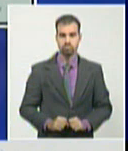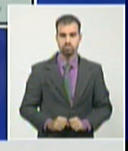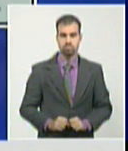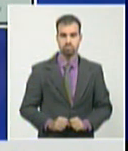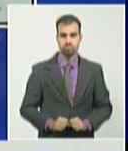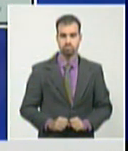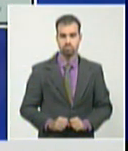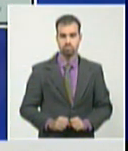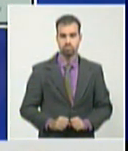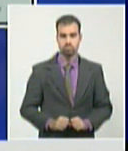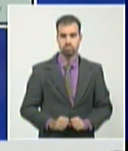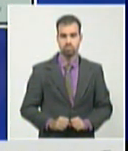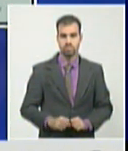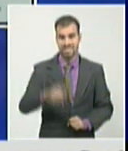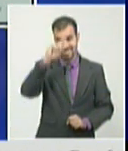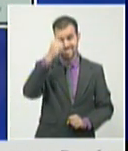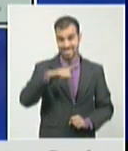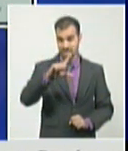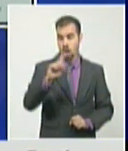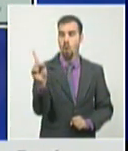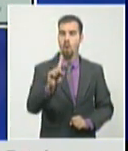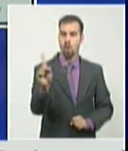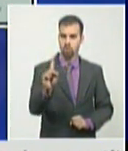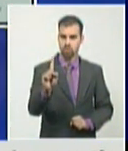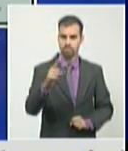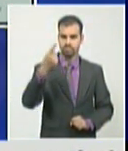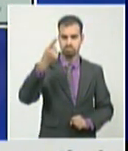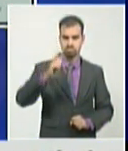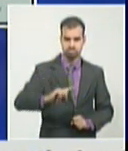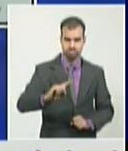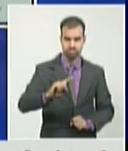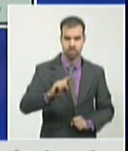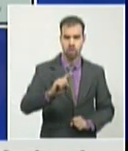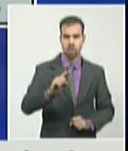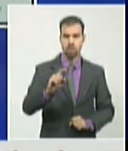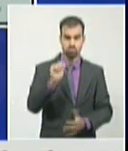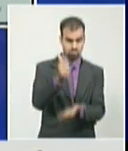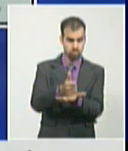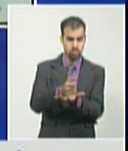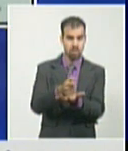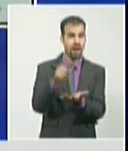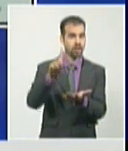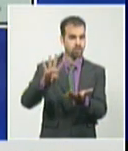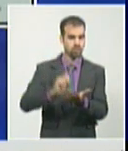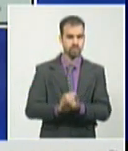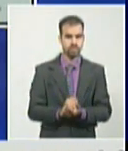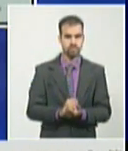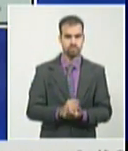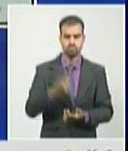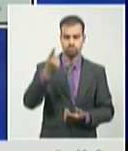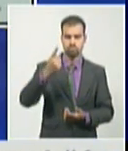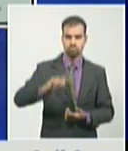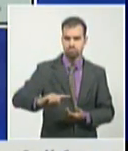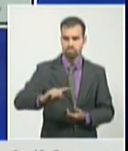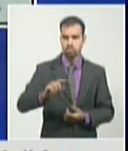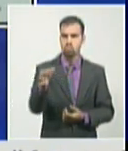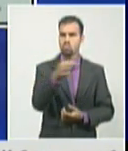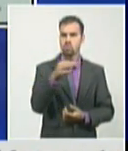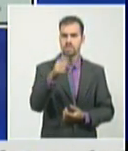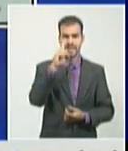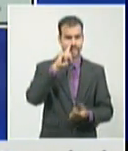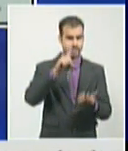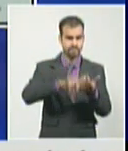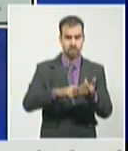municipio salvador 14 en el municipio de guantánamo y 1 del municipio niceto pérez